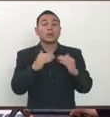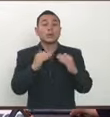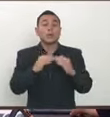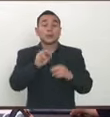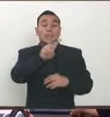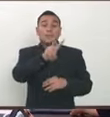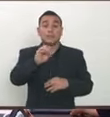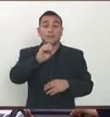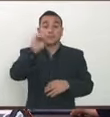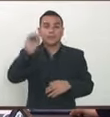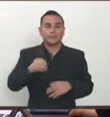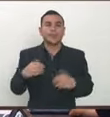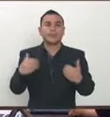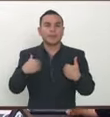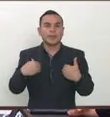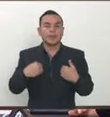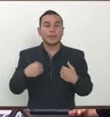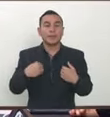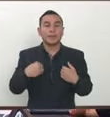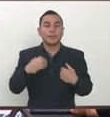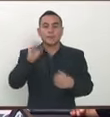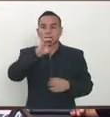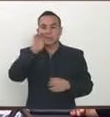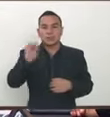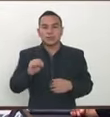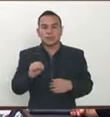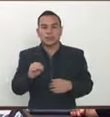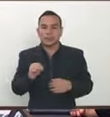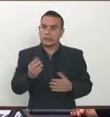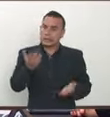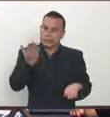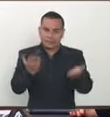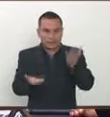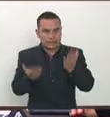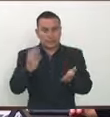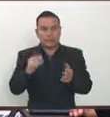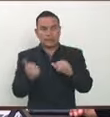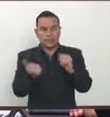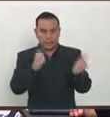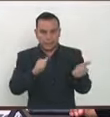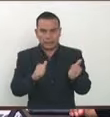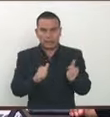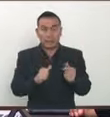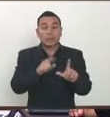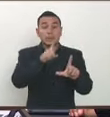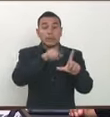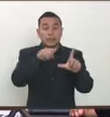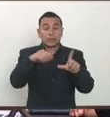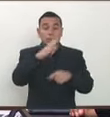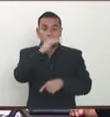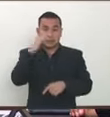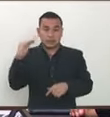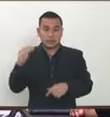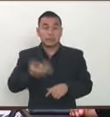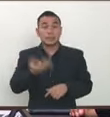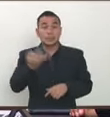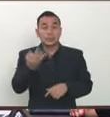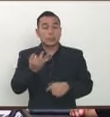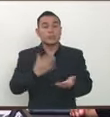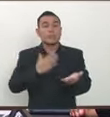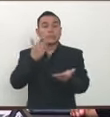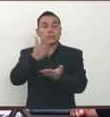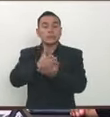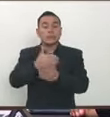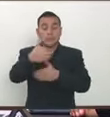ese 20% va a haber un porcentaje, que eso varía, depende del país, de 5 al 10, que va a requerir ir a una unidad de cuidados